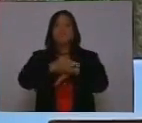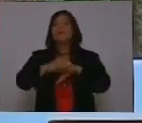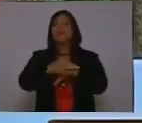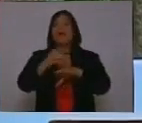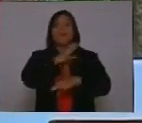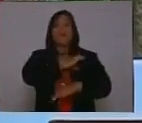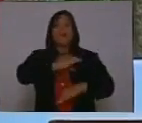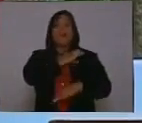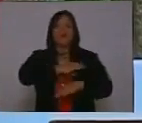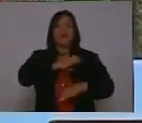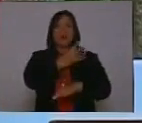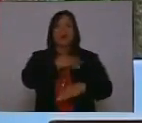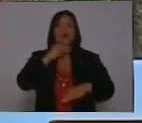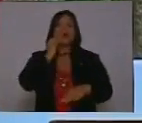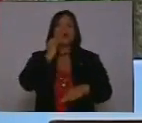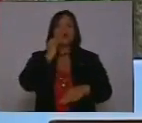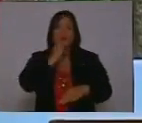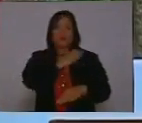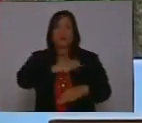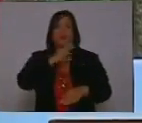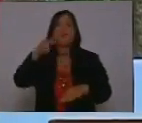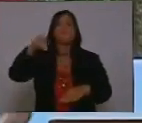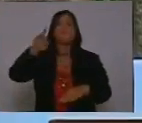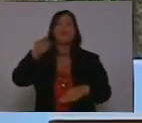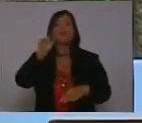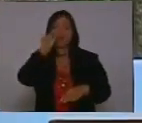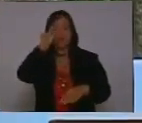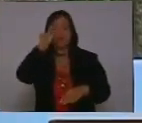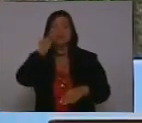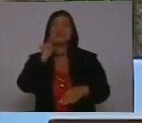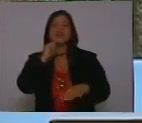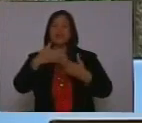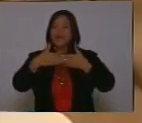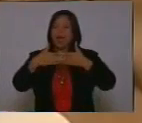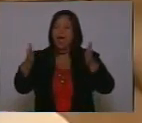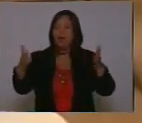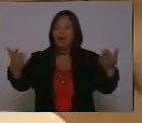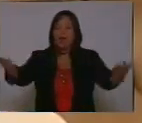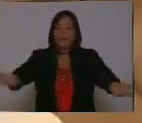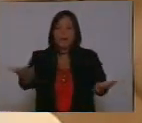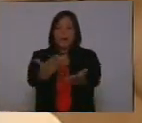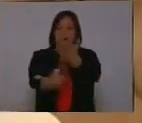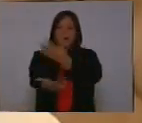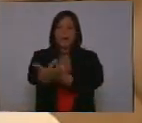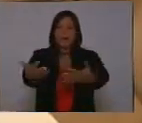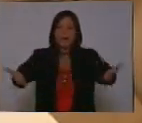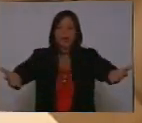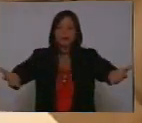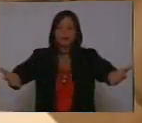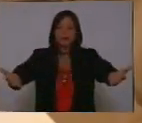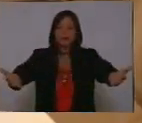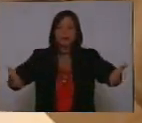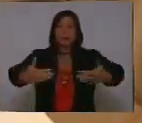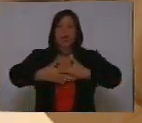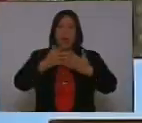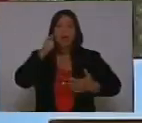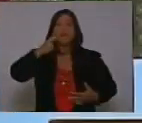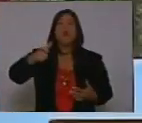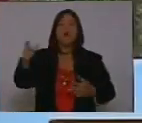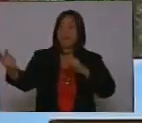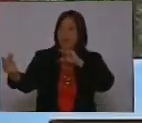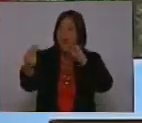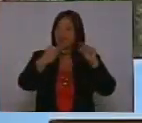presidente de la Comisión de Juventud. Él decía, le abrimos nuestros brazos al pueblo venezolano para el